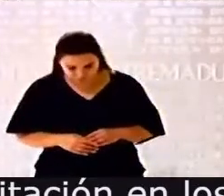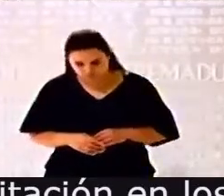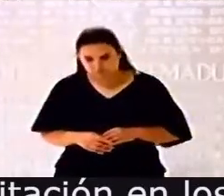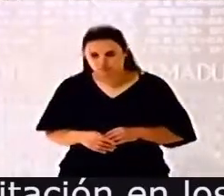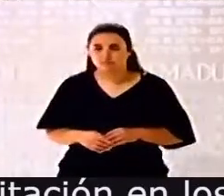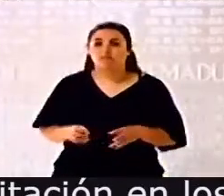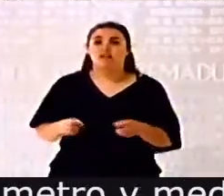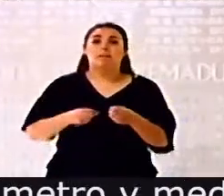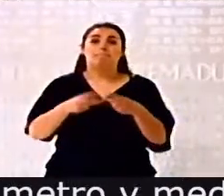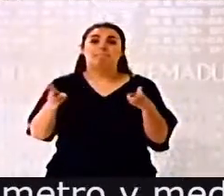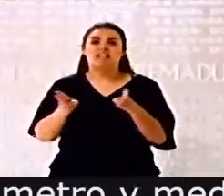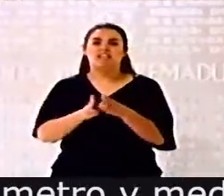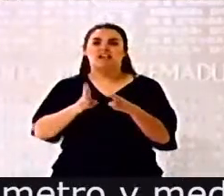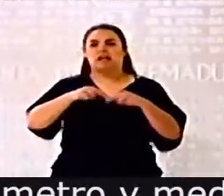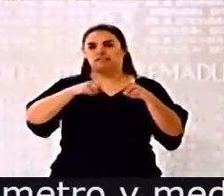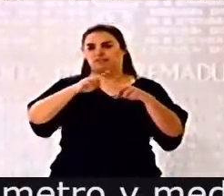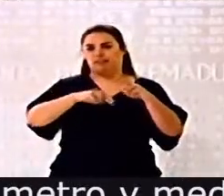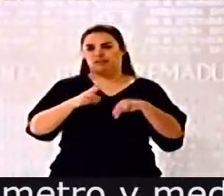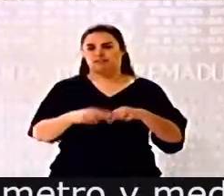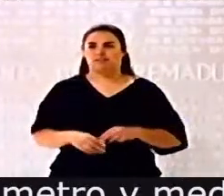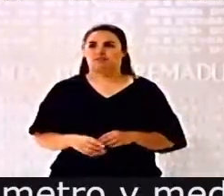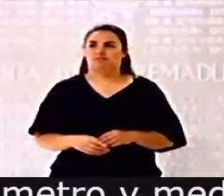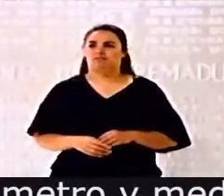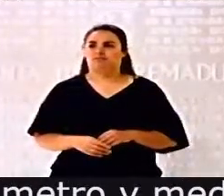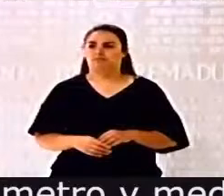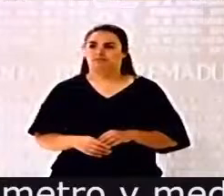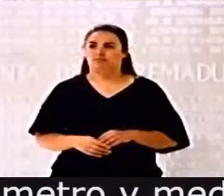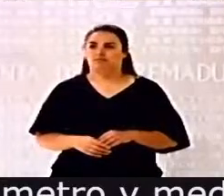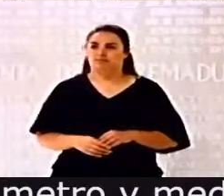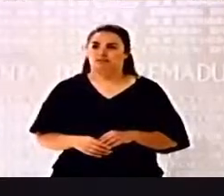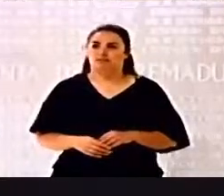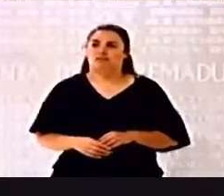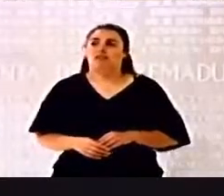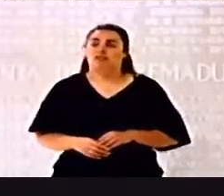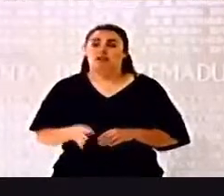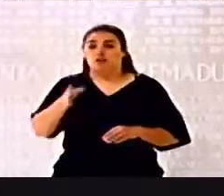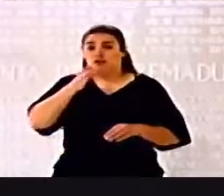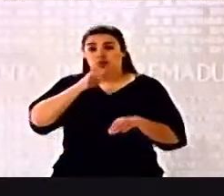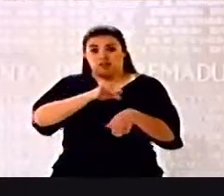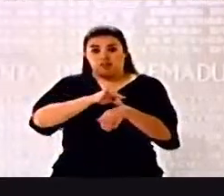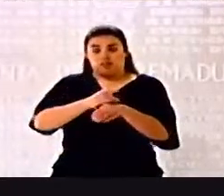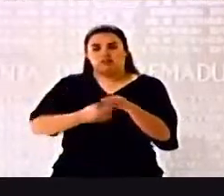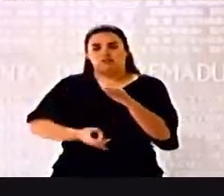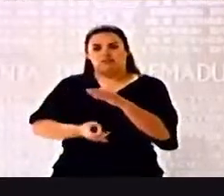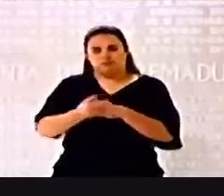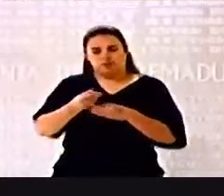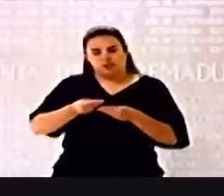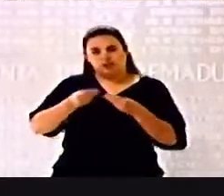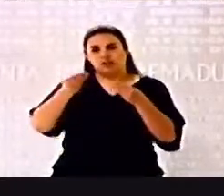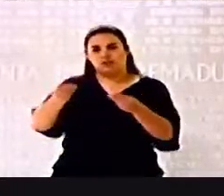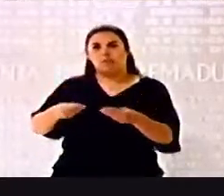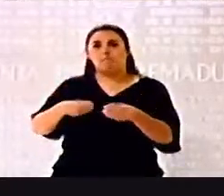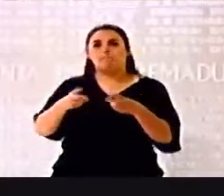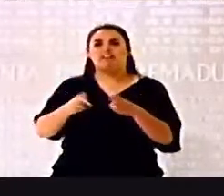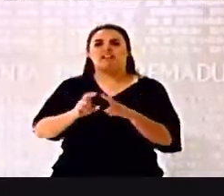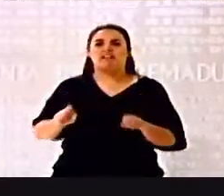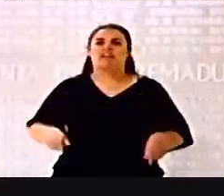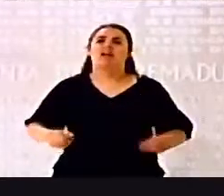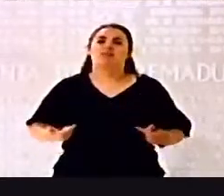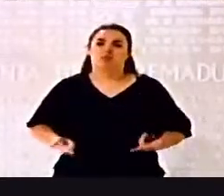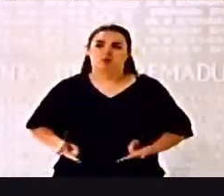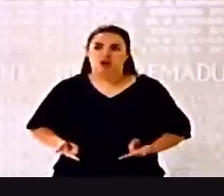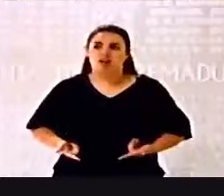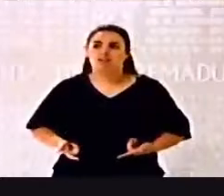Piscinas artificiales. Le van a pasar en el dossier las piscinas naturales de las